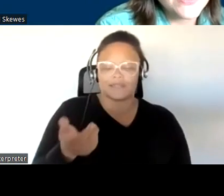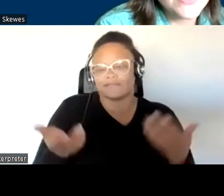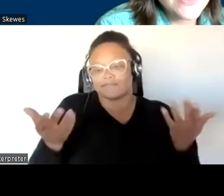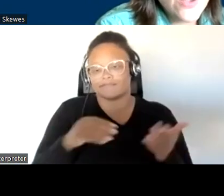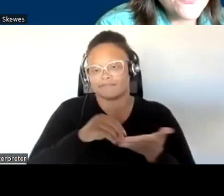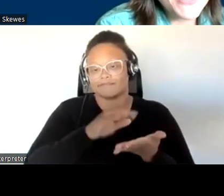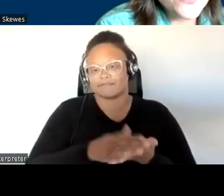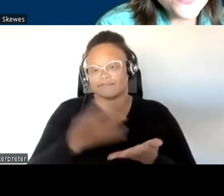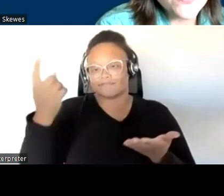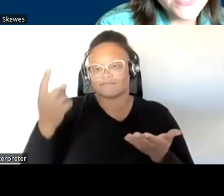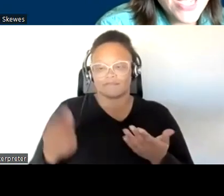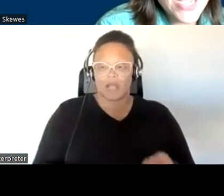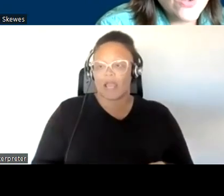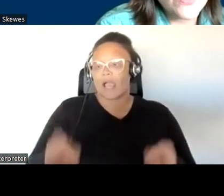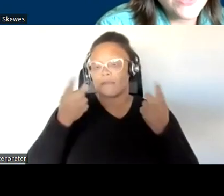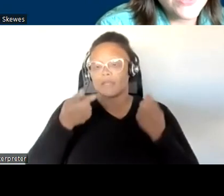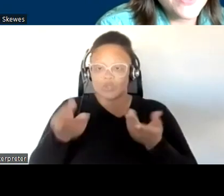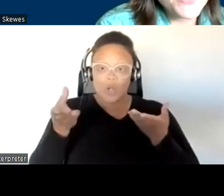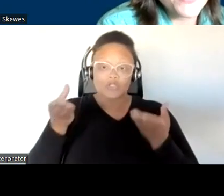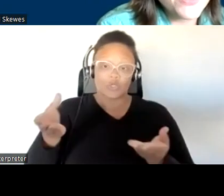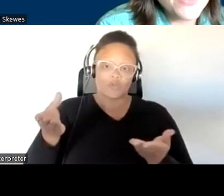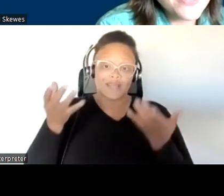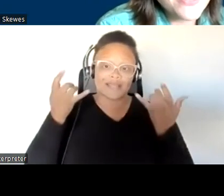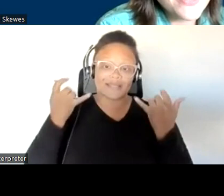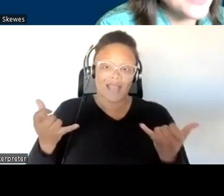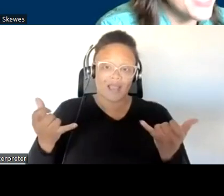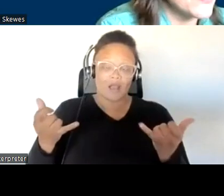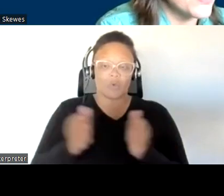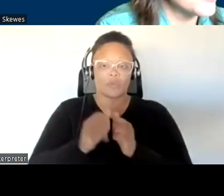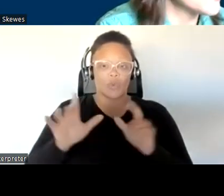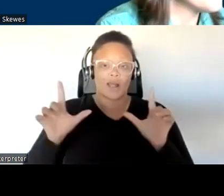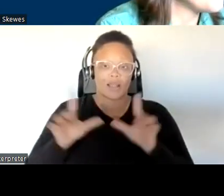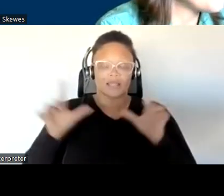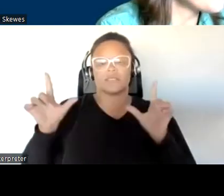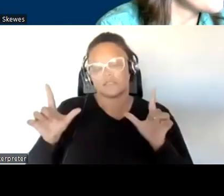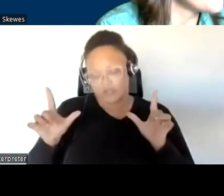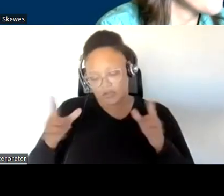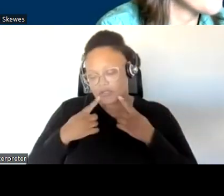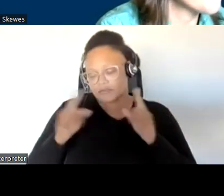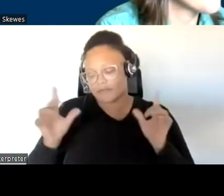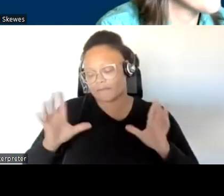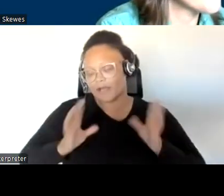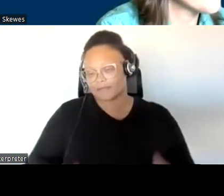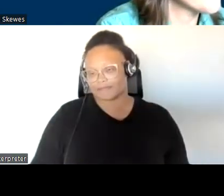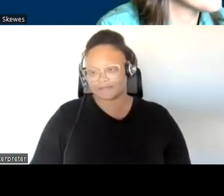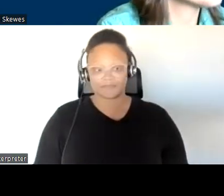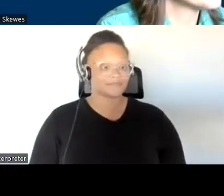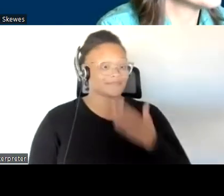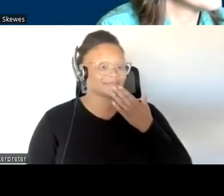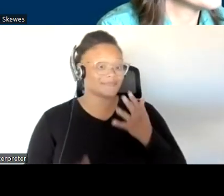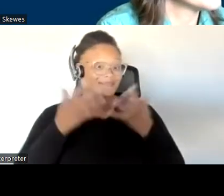however many you're serving now, within your license capacity works too. Okay, thank you very